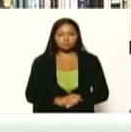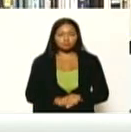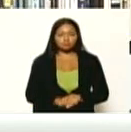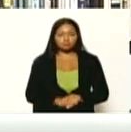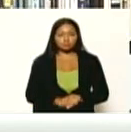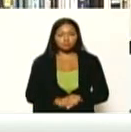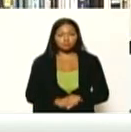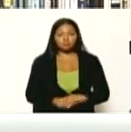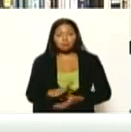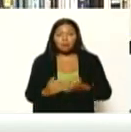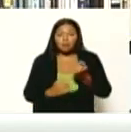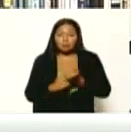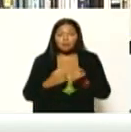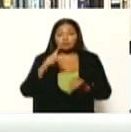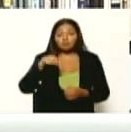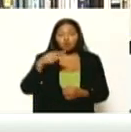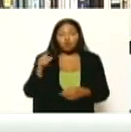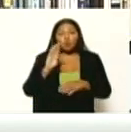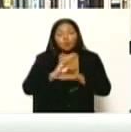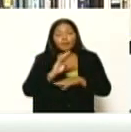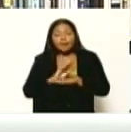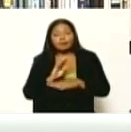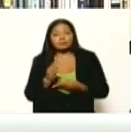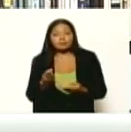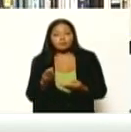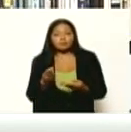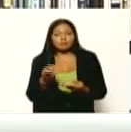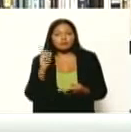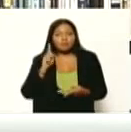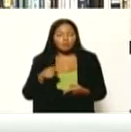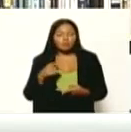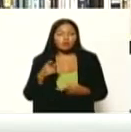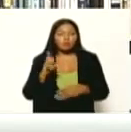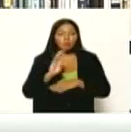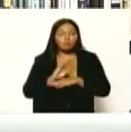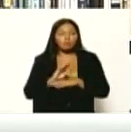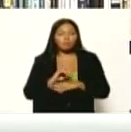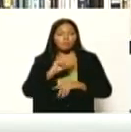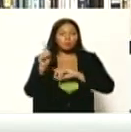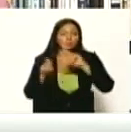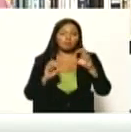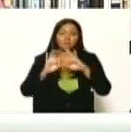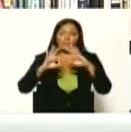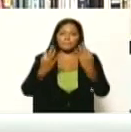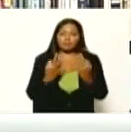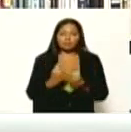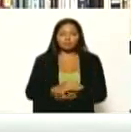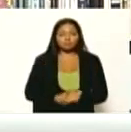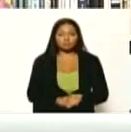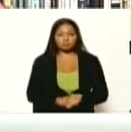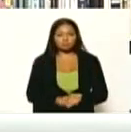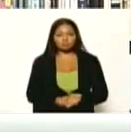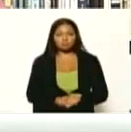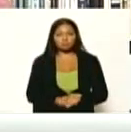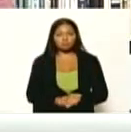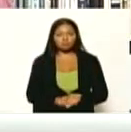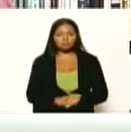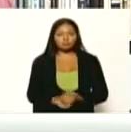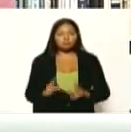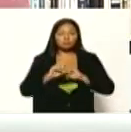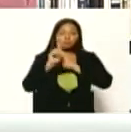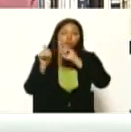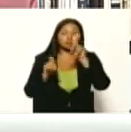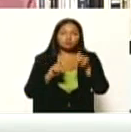¿Vale la pena cuidarse o no vale la pena cuidarse? Vamos a preguntarnos en familia, vamos a preguntarnos individualmente. El que